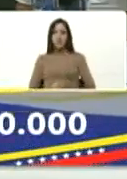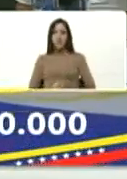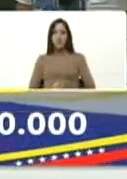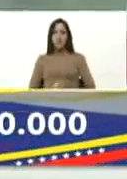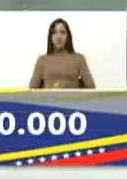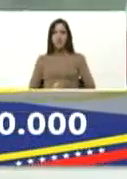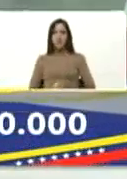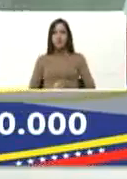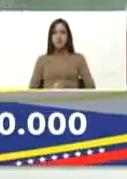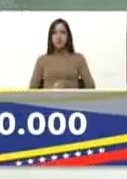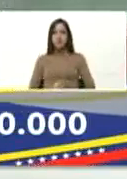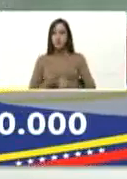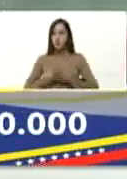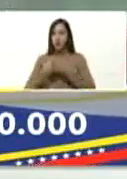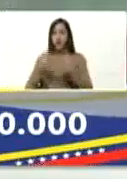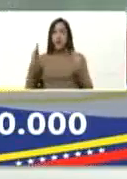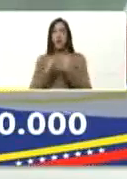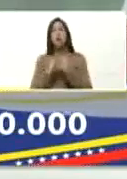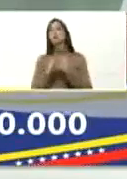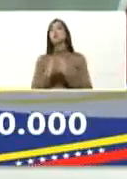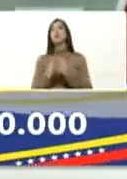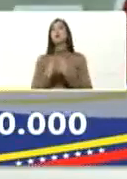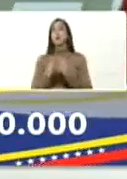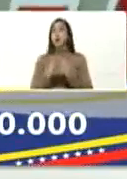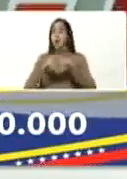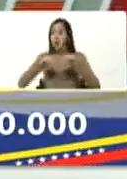que recibe la vivienda El Hito